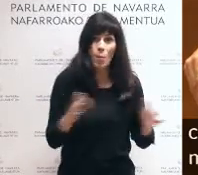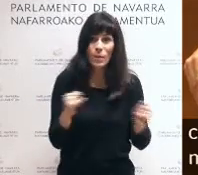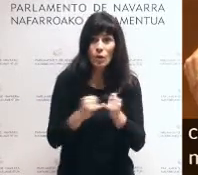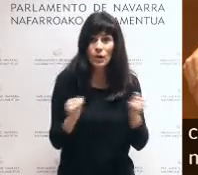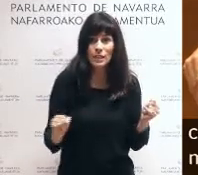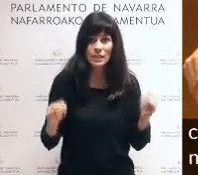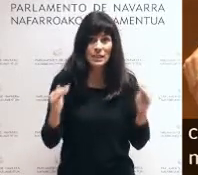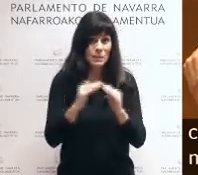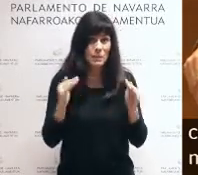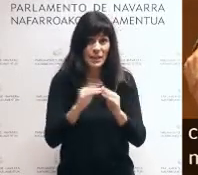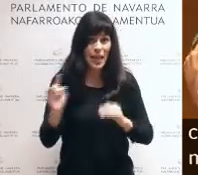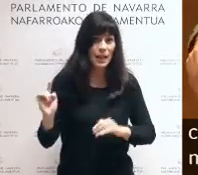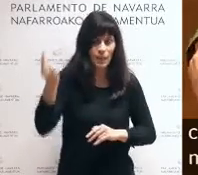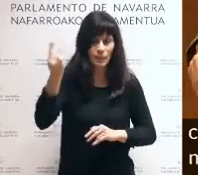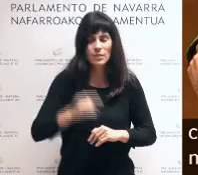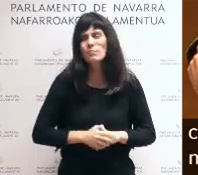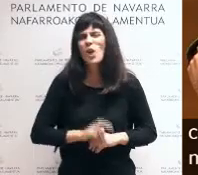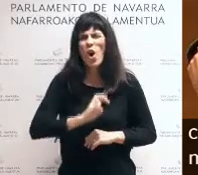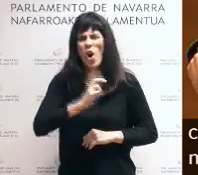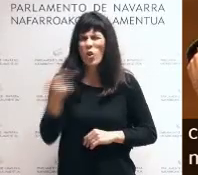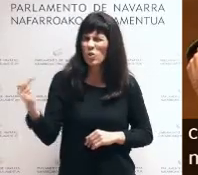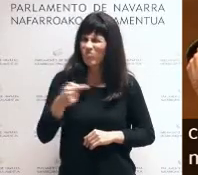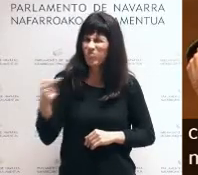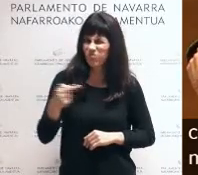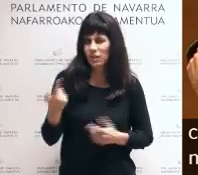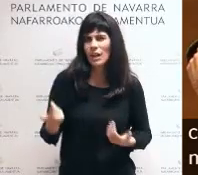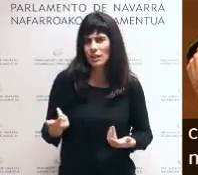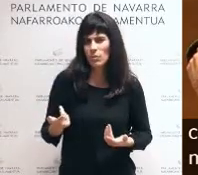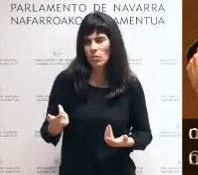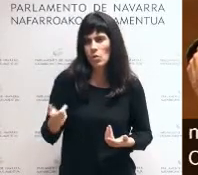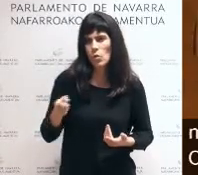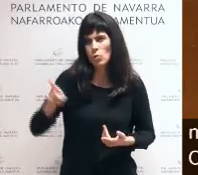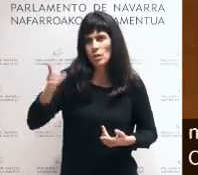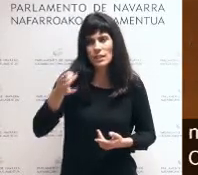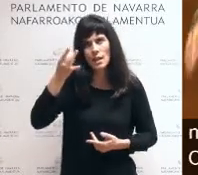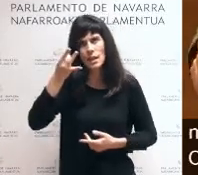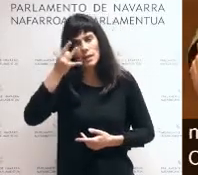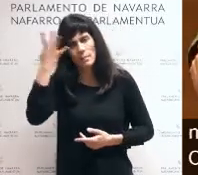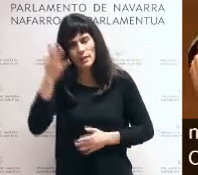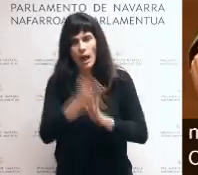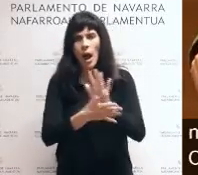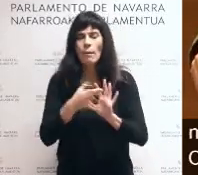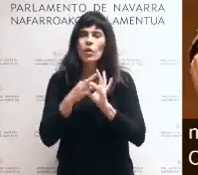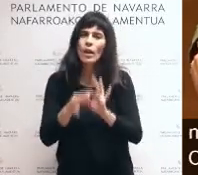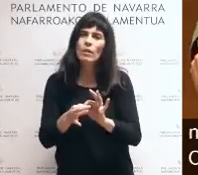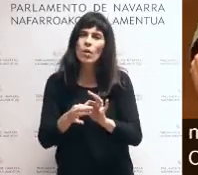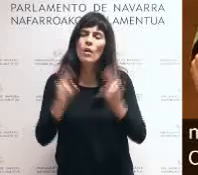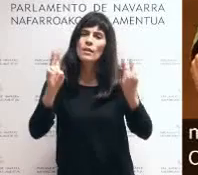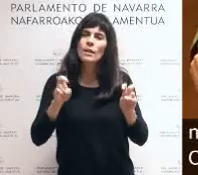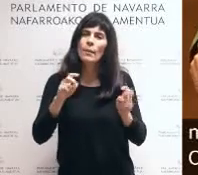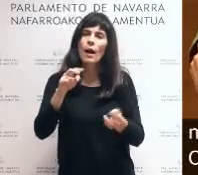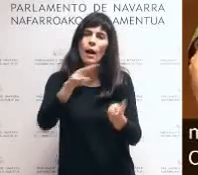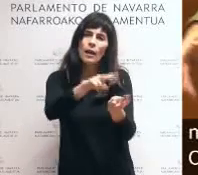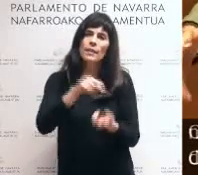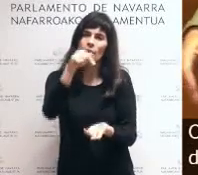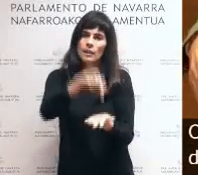vivienda. Otro enemigo imaginario que se inventan cuando hablan de la diferencia de tributación, como lo acabamos de oír, es la